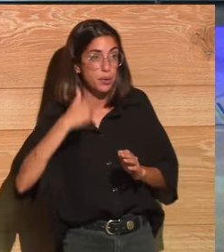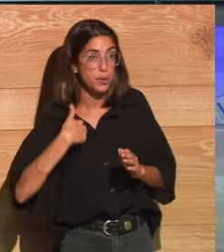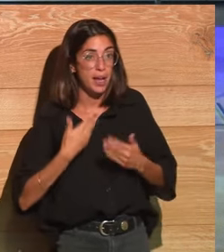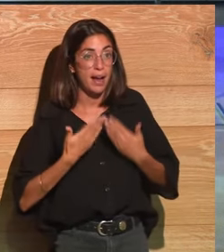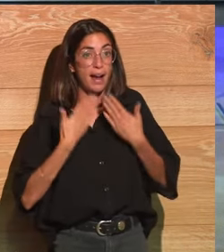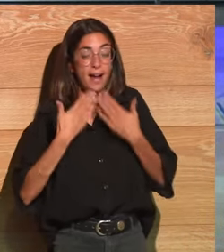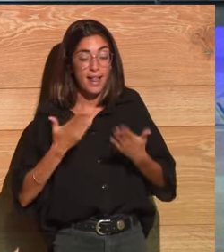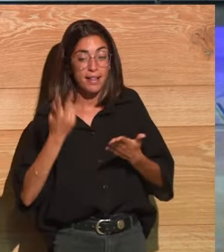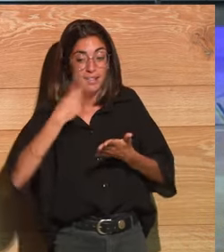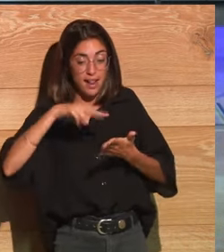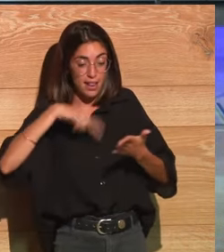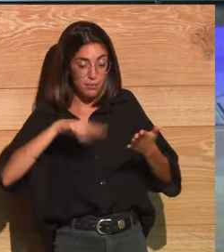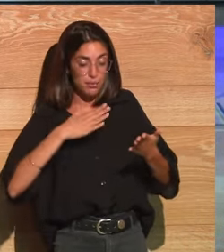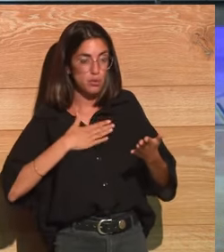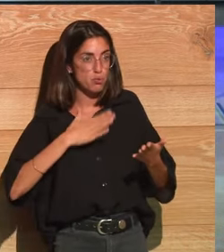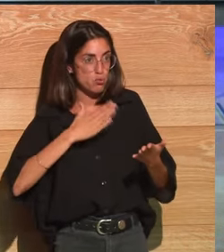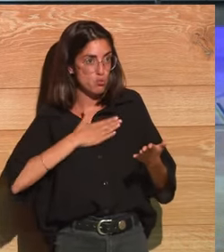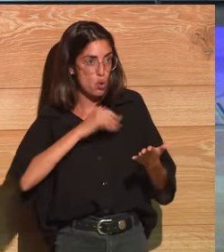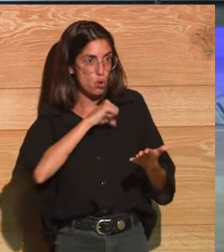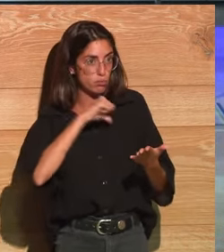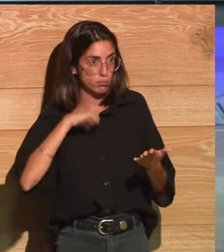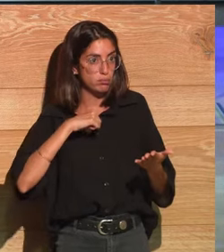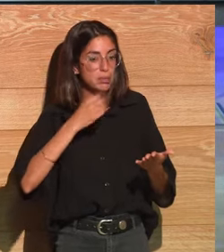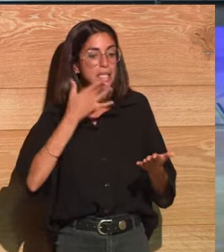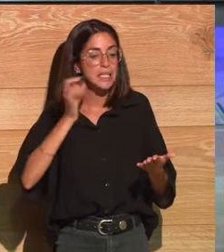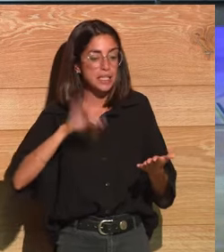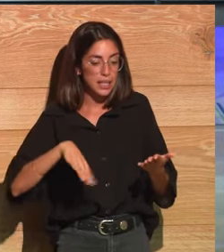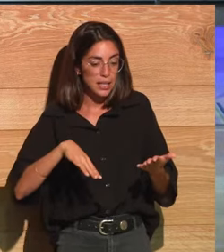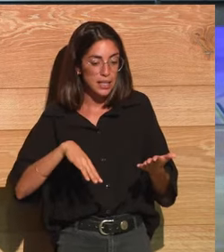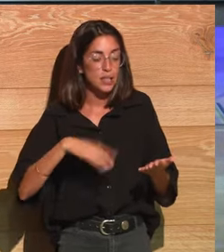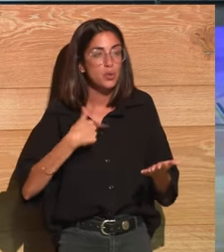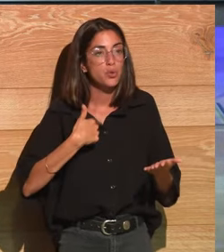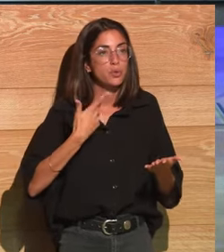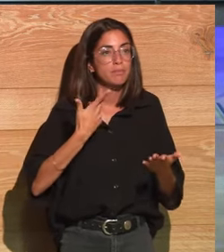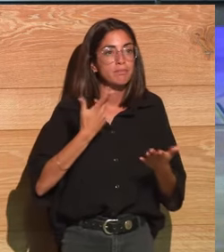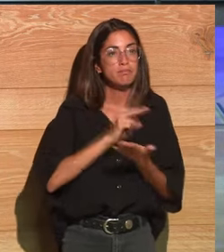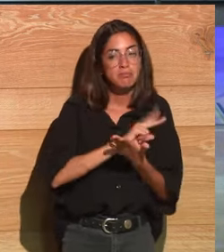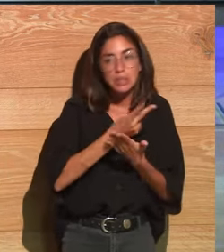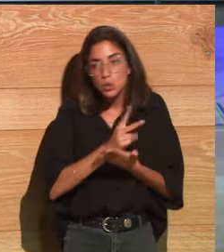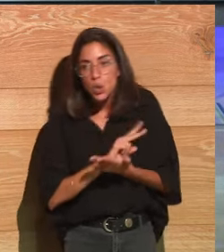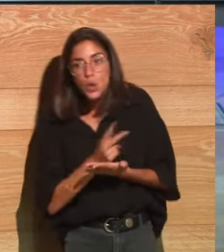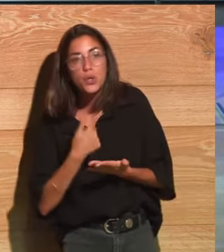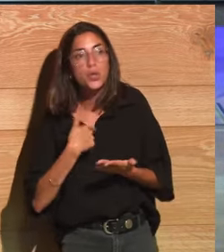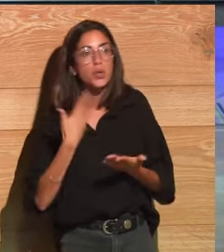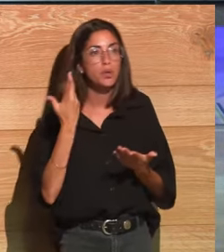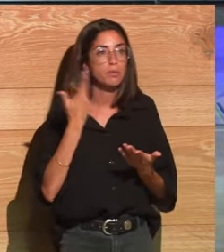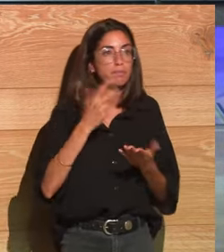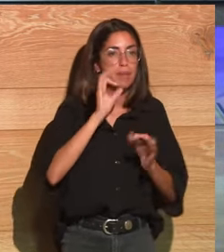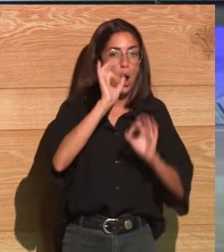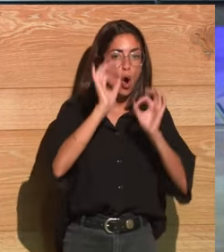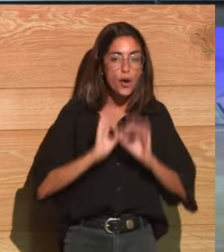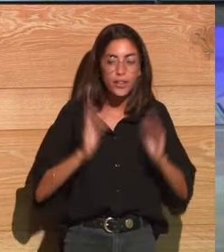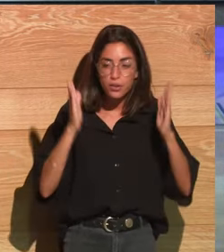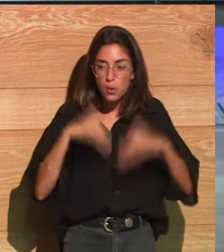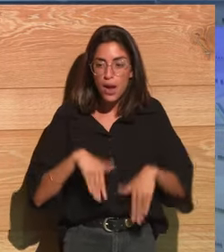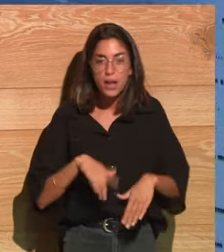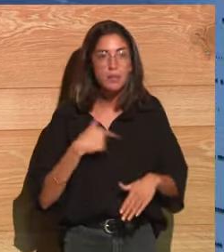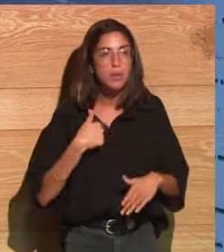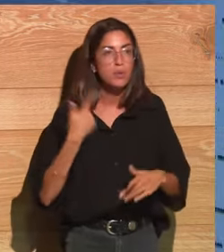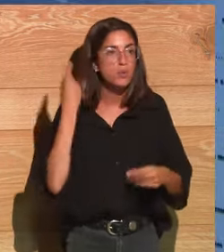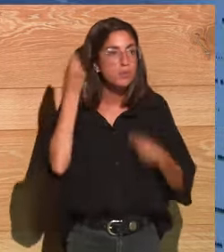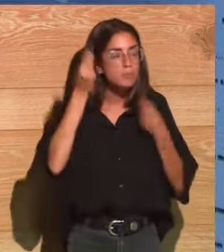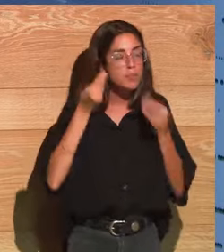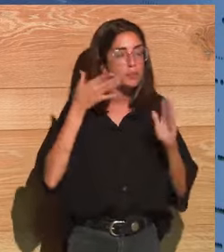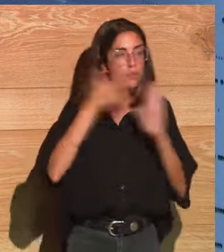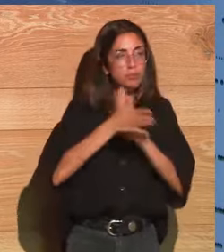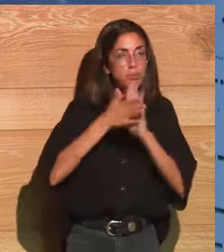lectura, de ser quien soy yo. Que leo y soy más desordenada y tengo insomnio y cosas así. Digo, pero quiero explicar un poco esa mezcla y